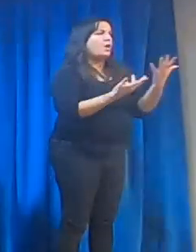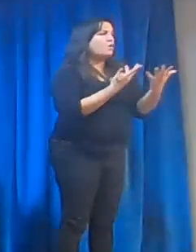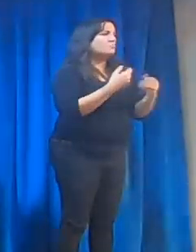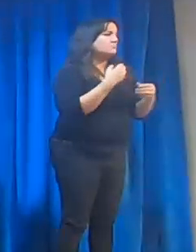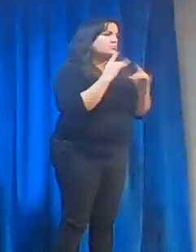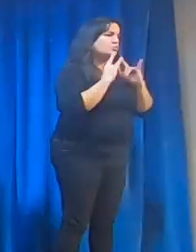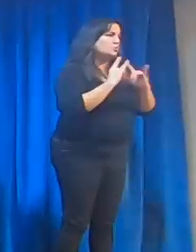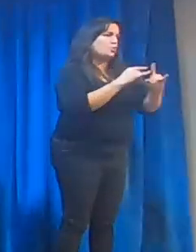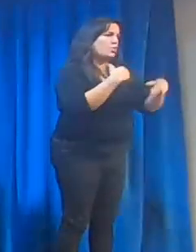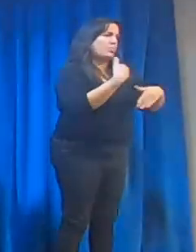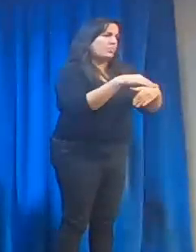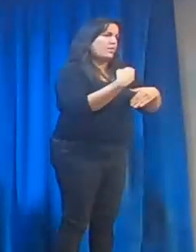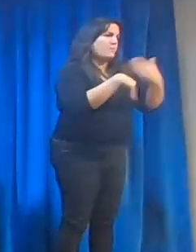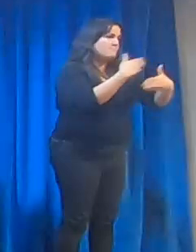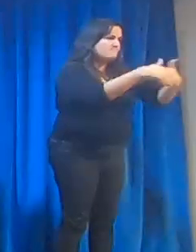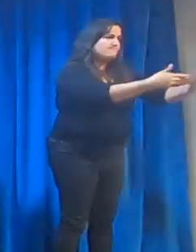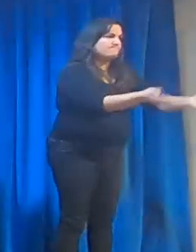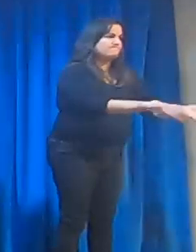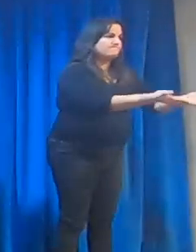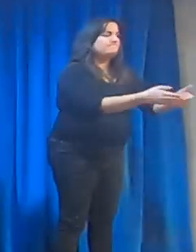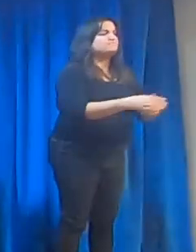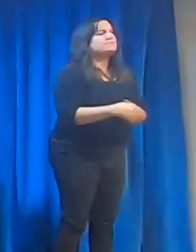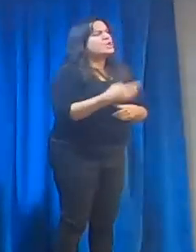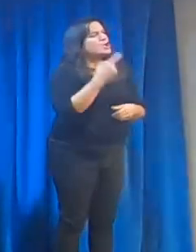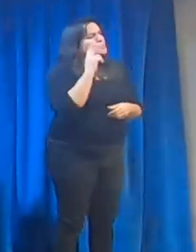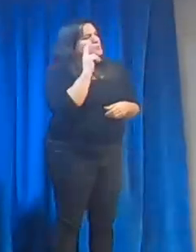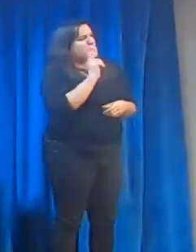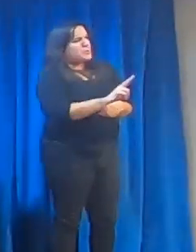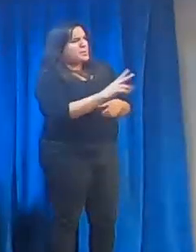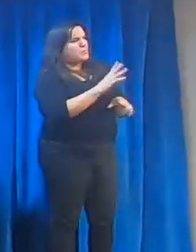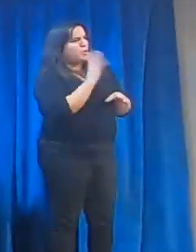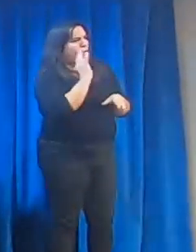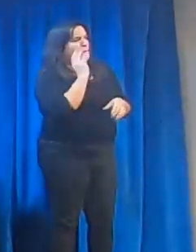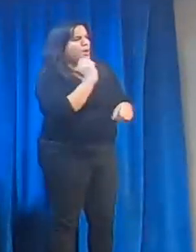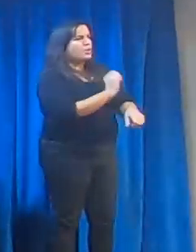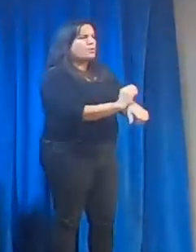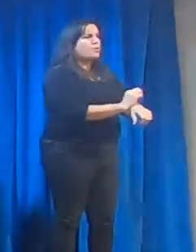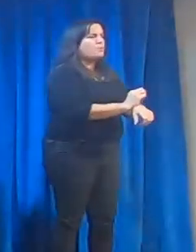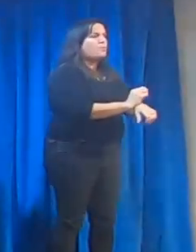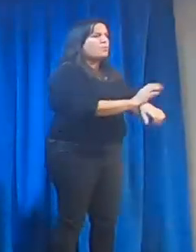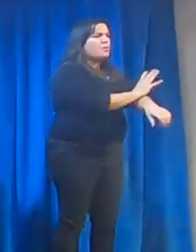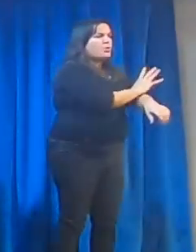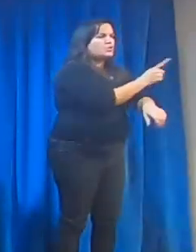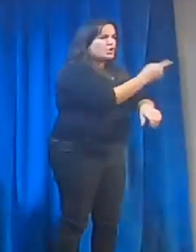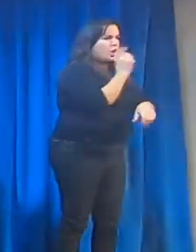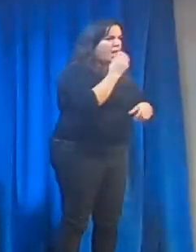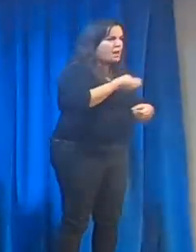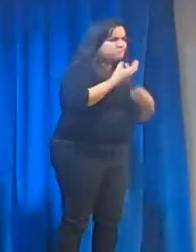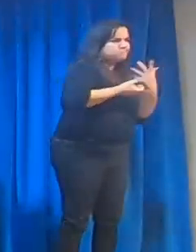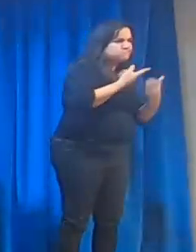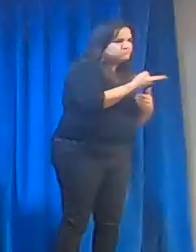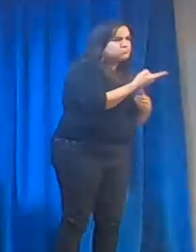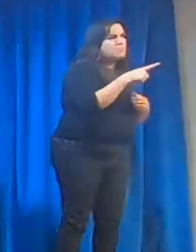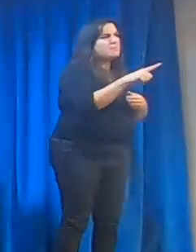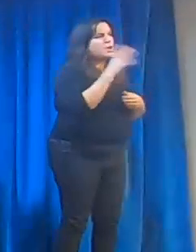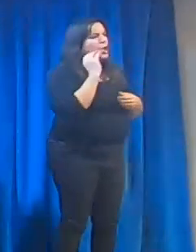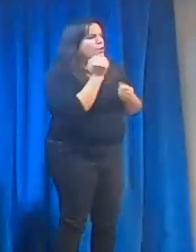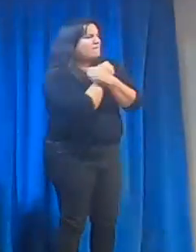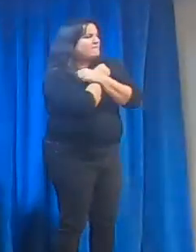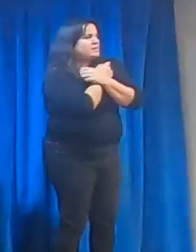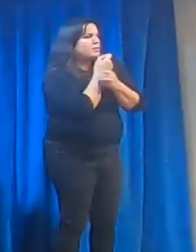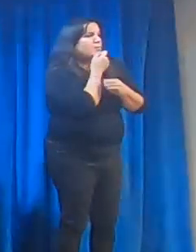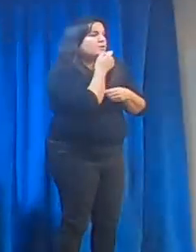Lo tomamos como emoción, porque el efecto es emocional, pero la causa quizás es afectiva. Hubo un niño que él quiere mucho, que tenía